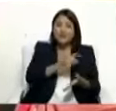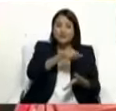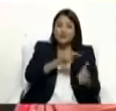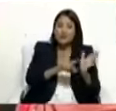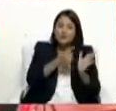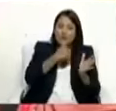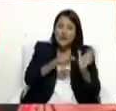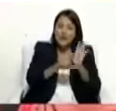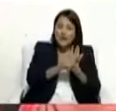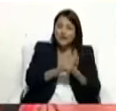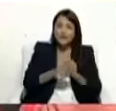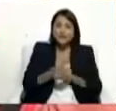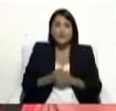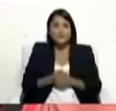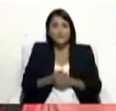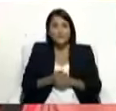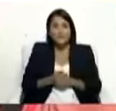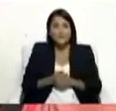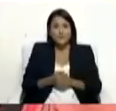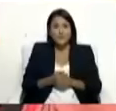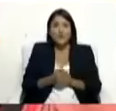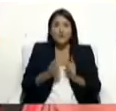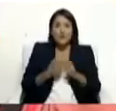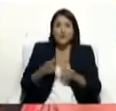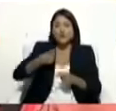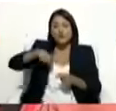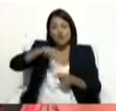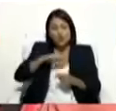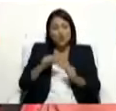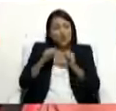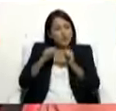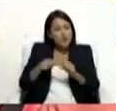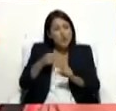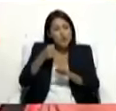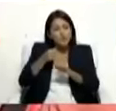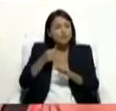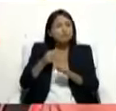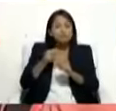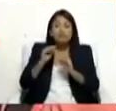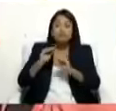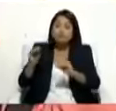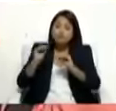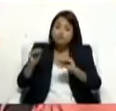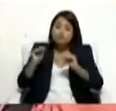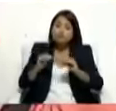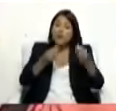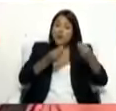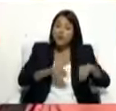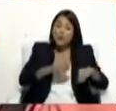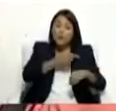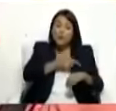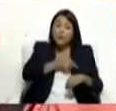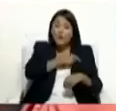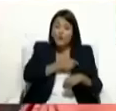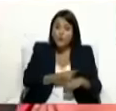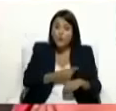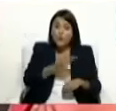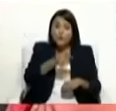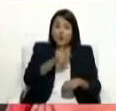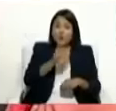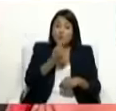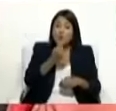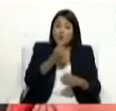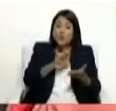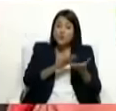arbitral. La necesidad de insistir en el Acuerdo de Ginebra es la tercera pregunta del referendo consultivo como único mecanismo